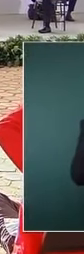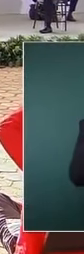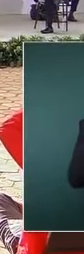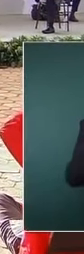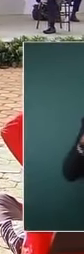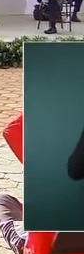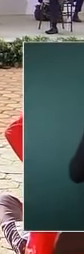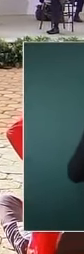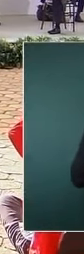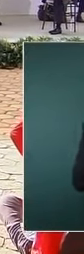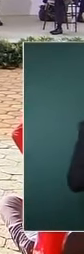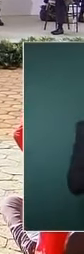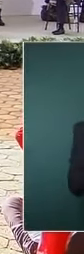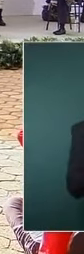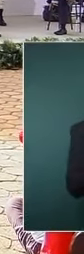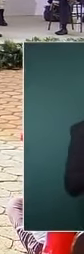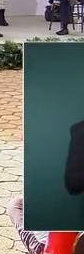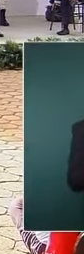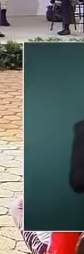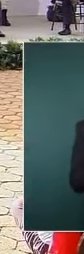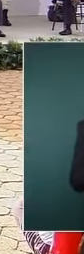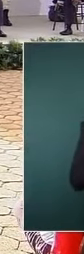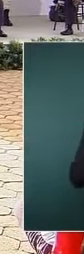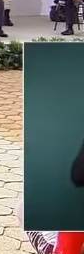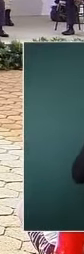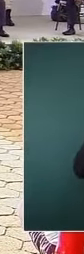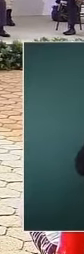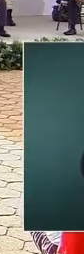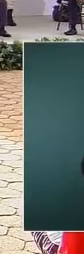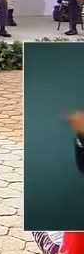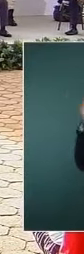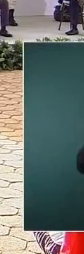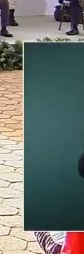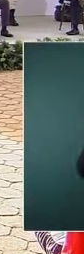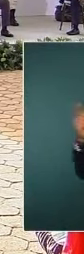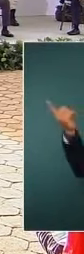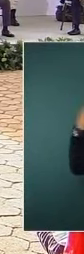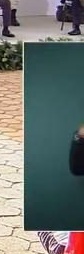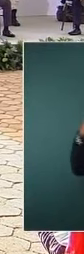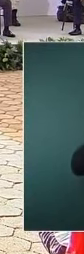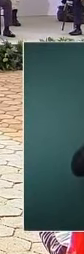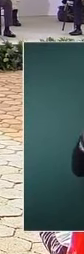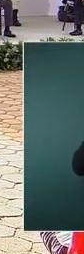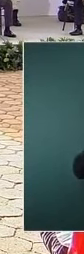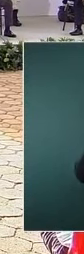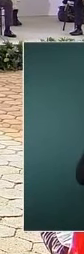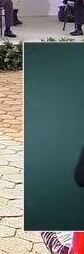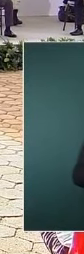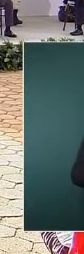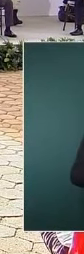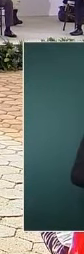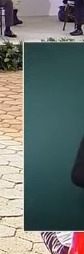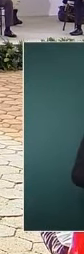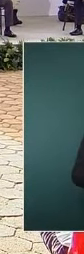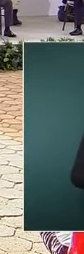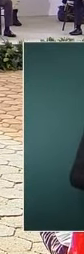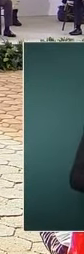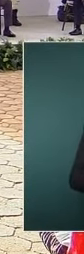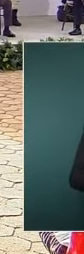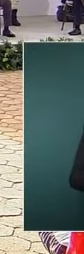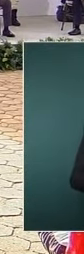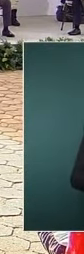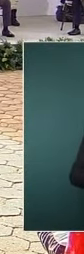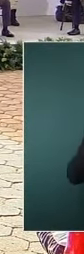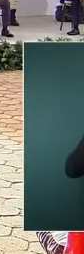dice. Yo por ahí escuché de que les había costado comprar la